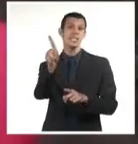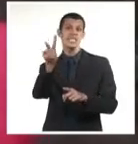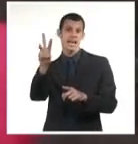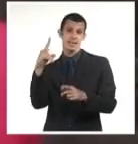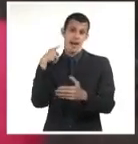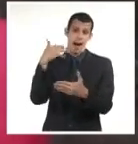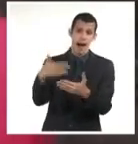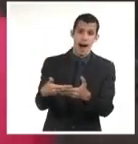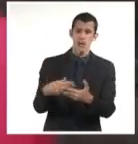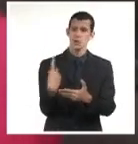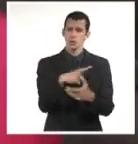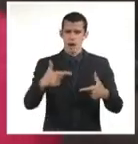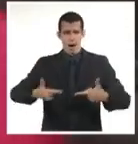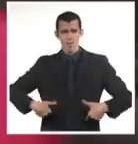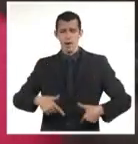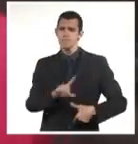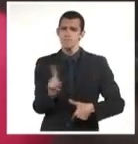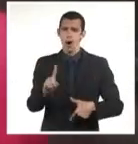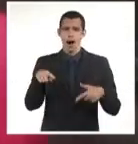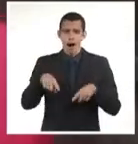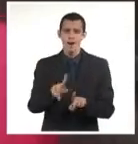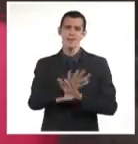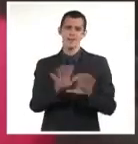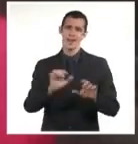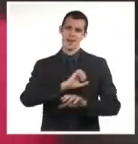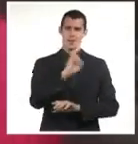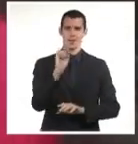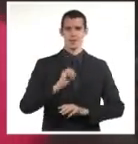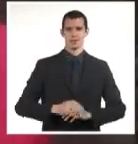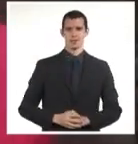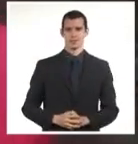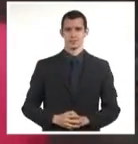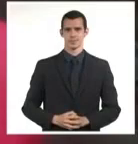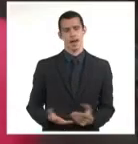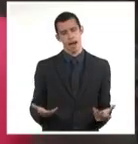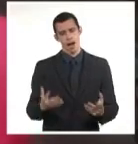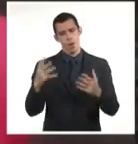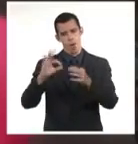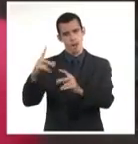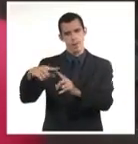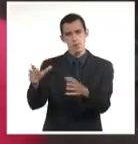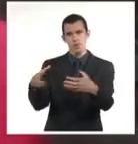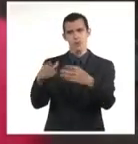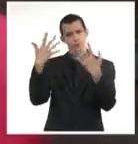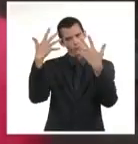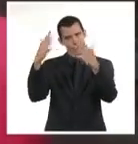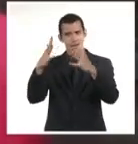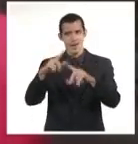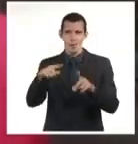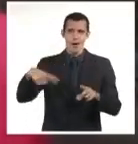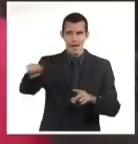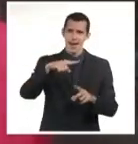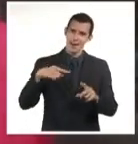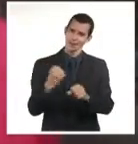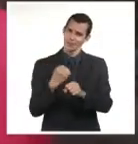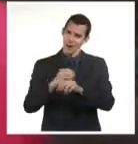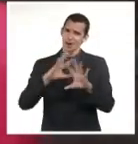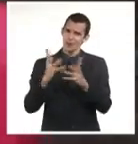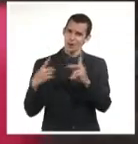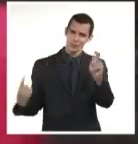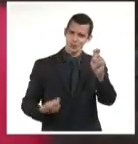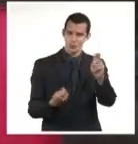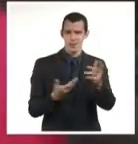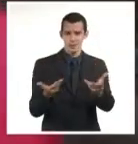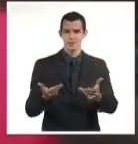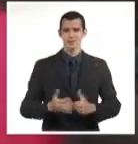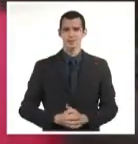lo más alto del podio. Y felicitar también a las guerreras guantanameras que supieron salir al terreno a defender también